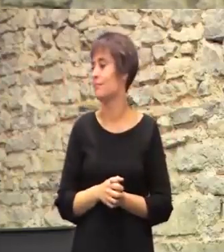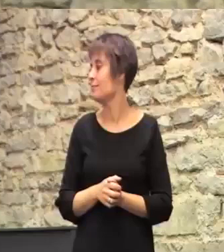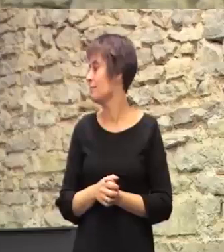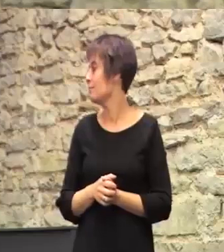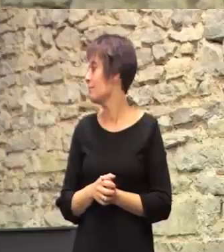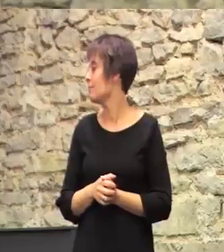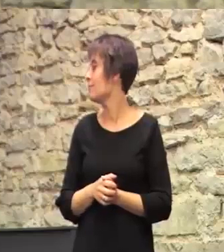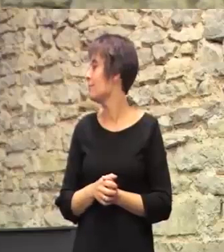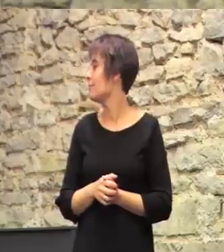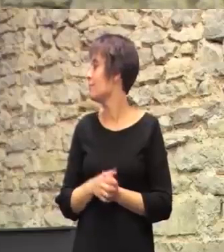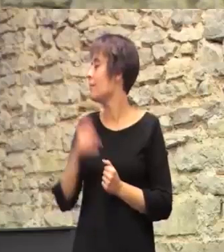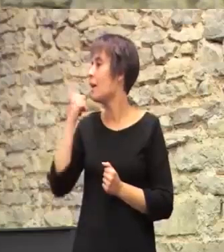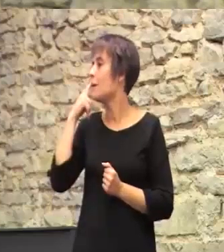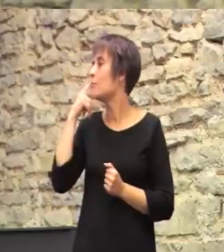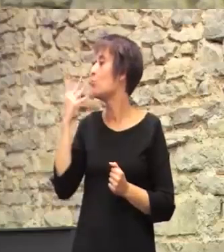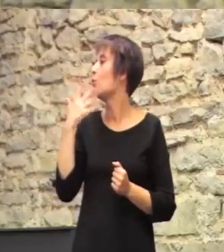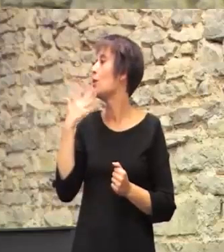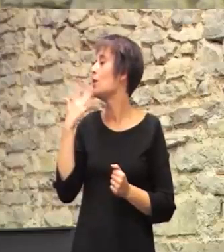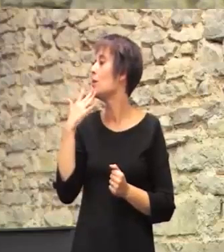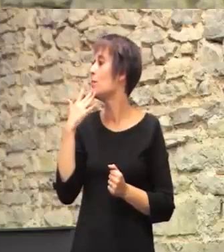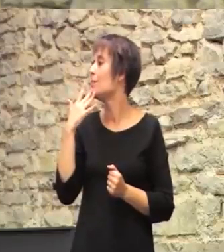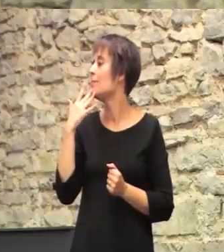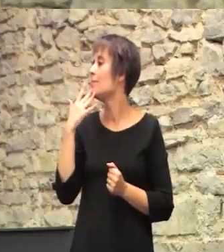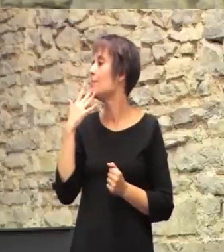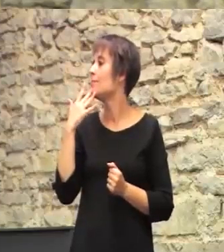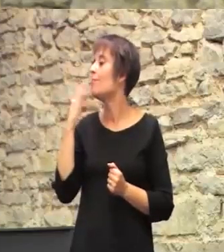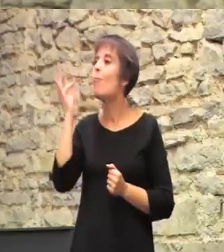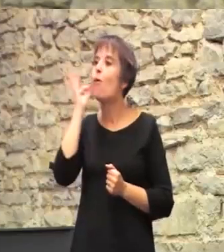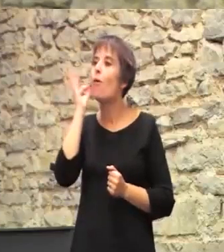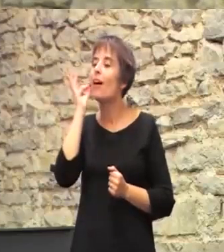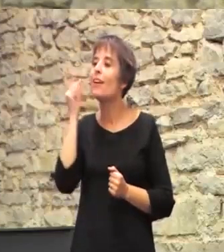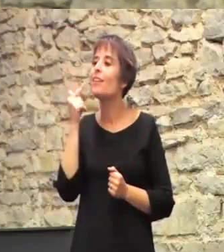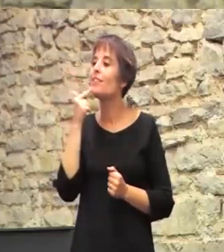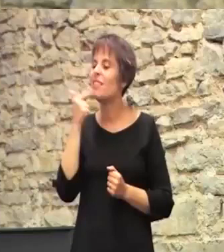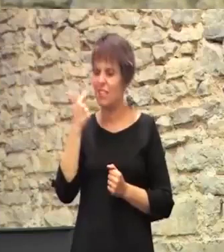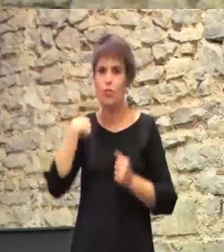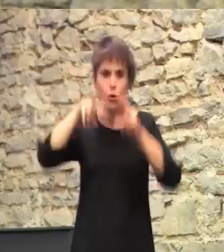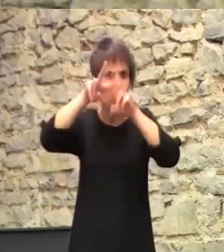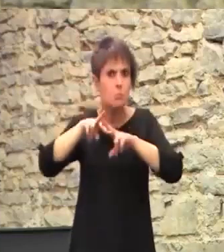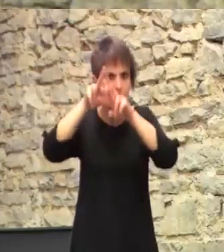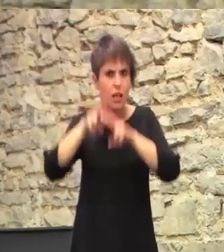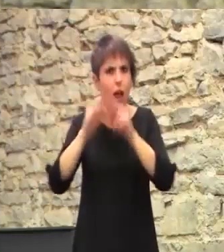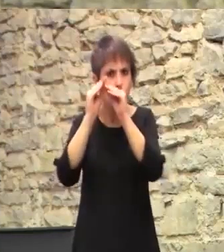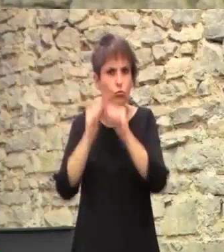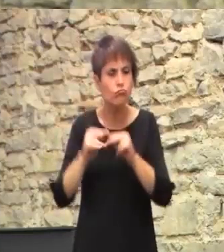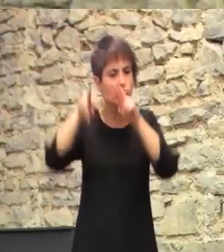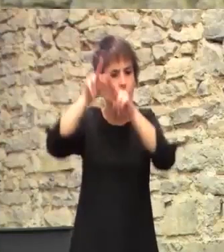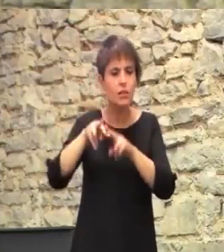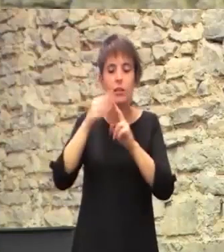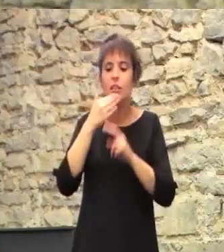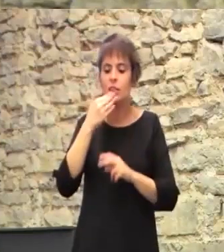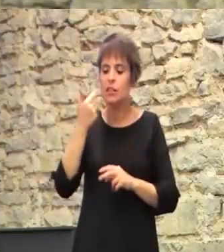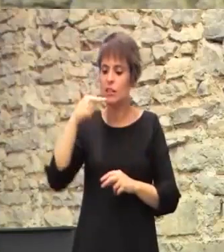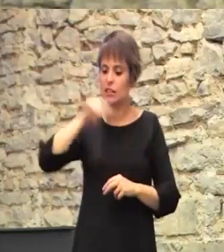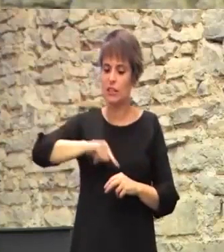es decir por ejemplo mujeres que han dicho si hay alguien en estudios que yo he hecho no si hay alguien que se va